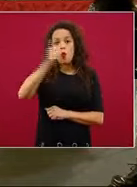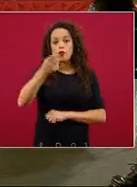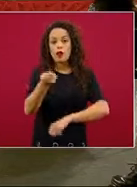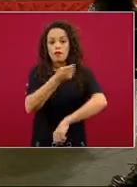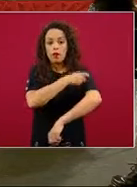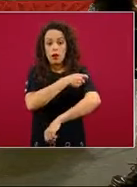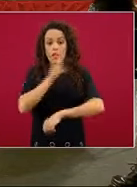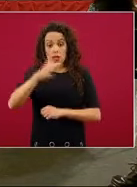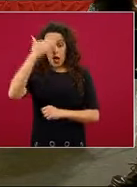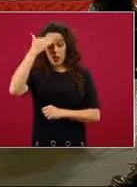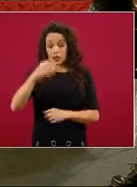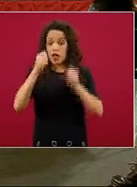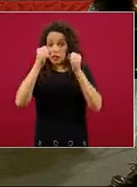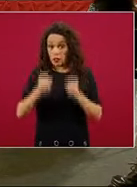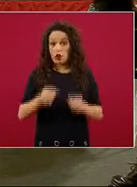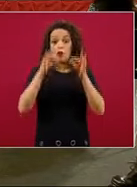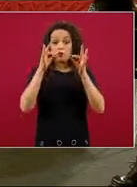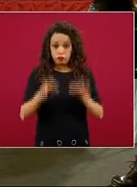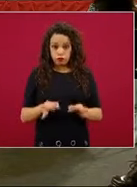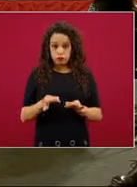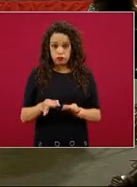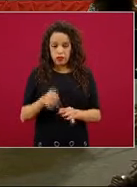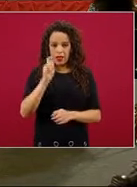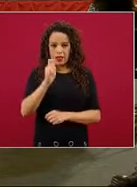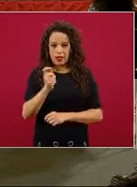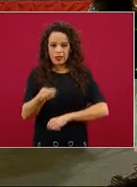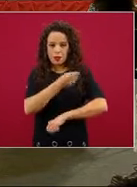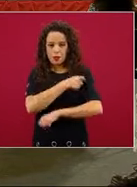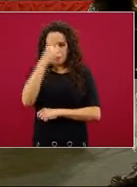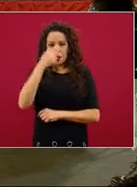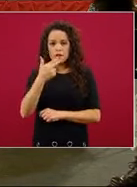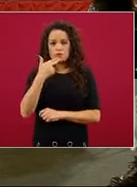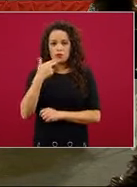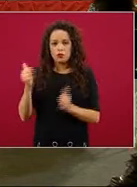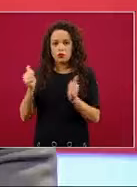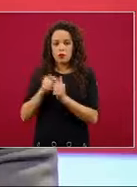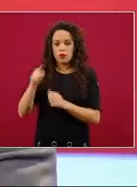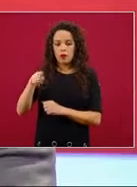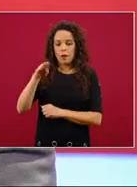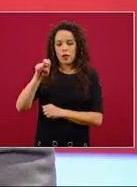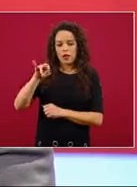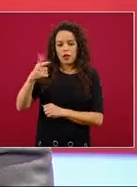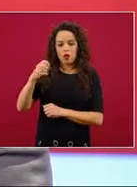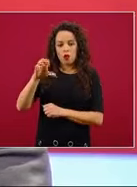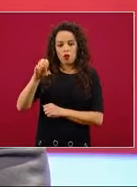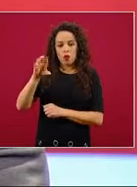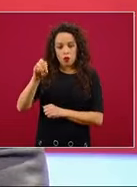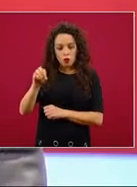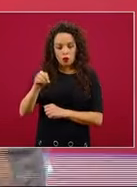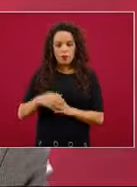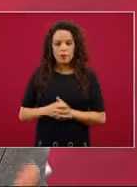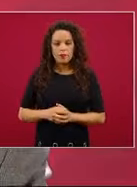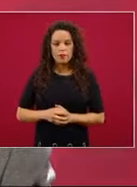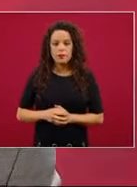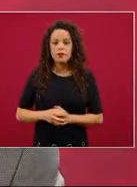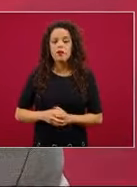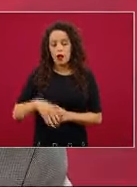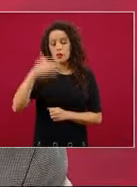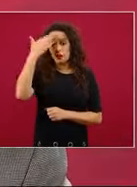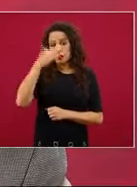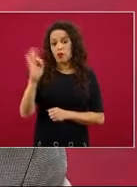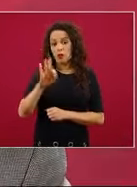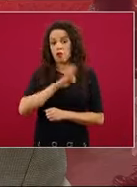es segura y eficaz, la vacuna contra la meningitis, contra el meningococo, se sabe que puede producir